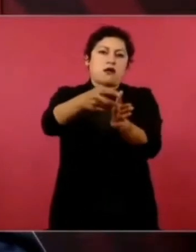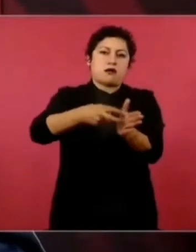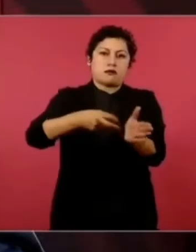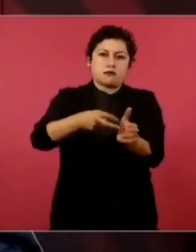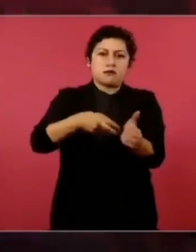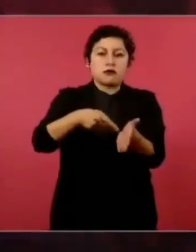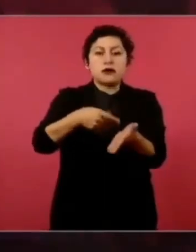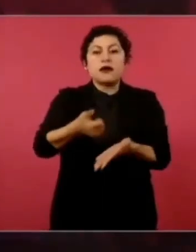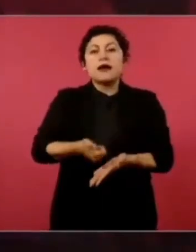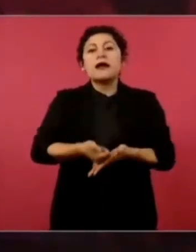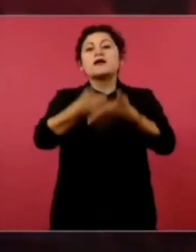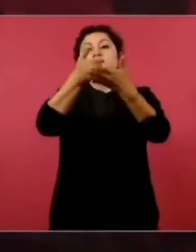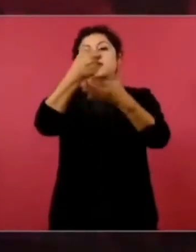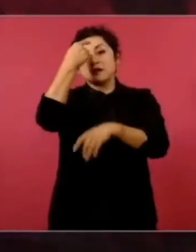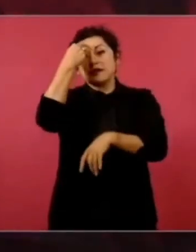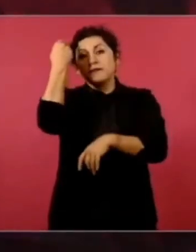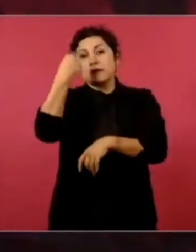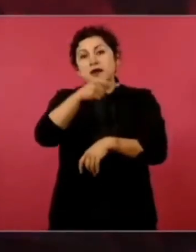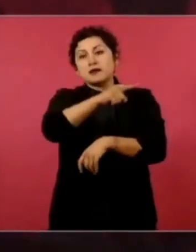que